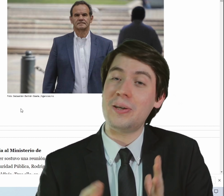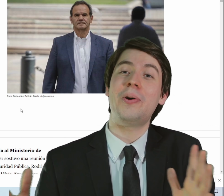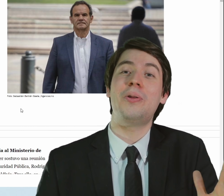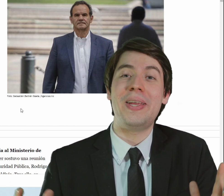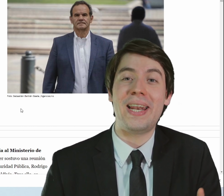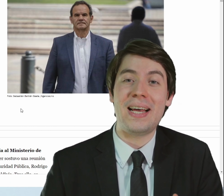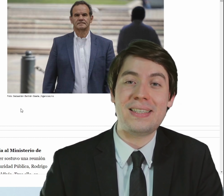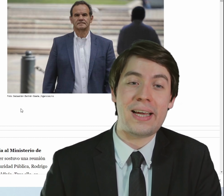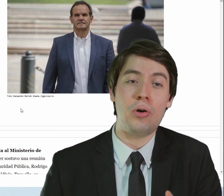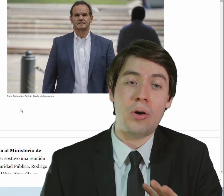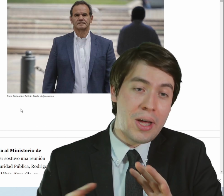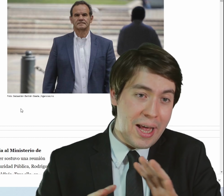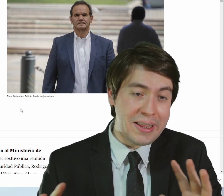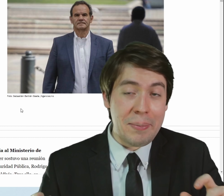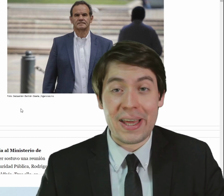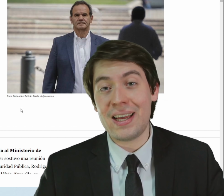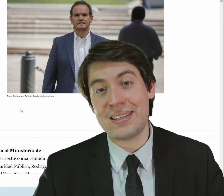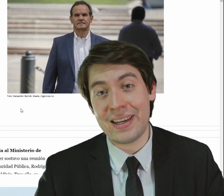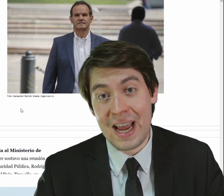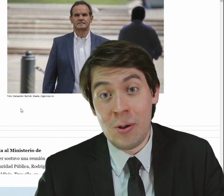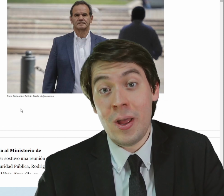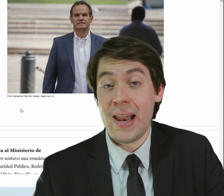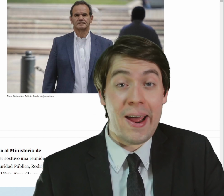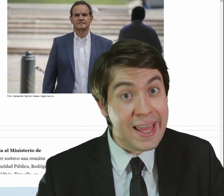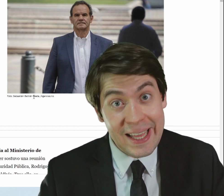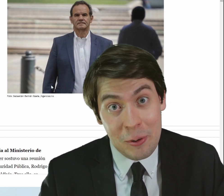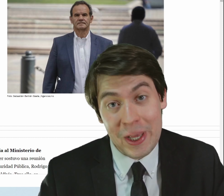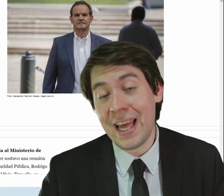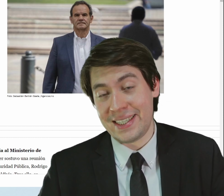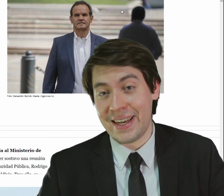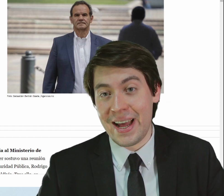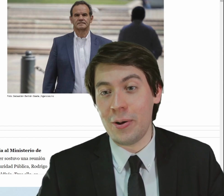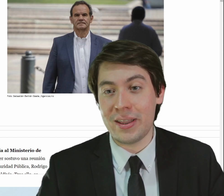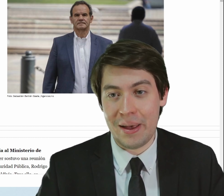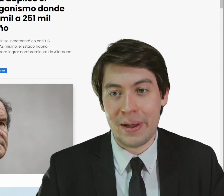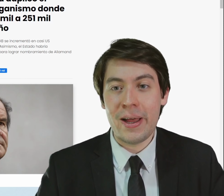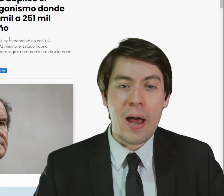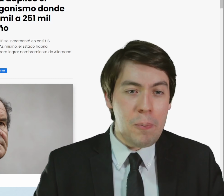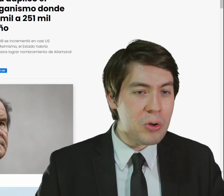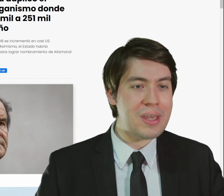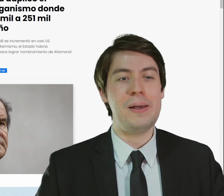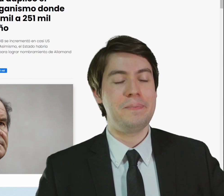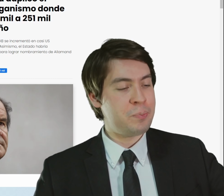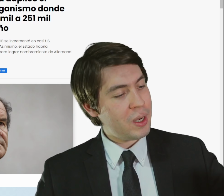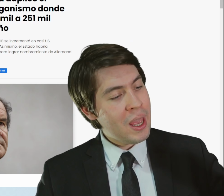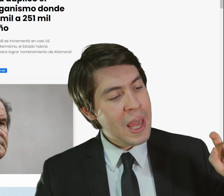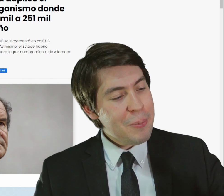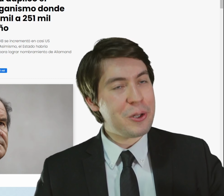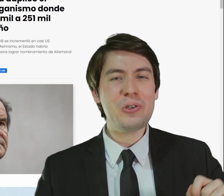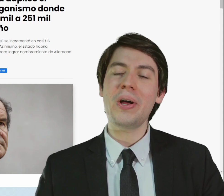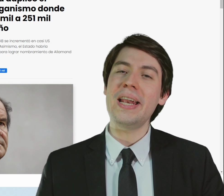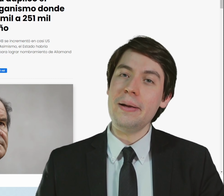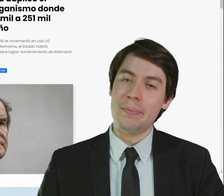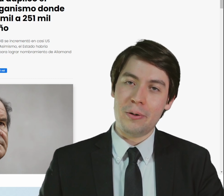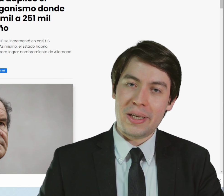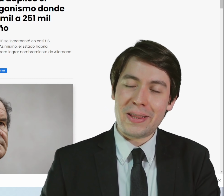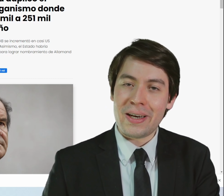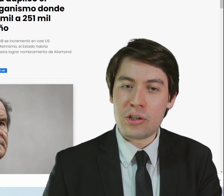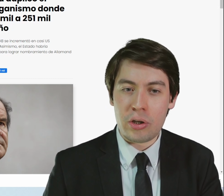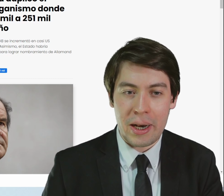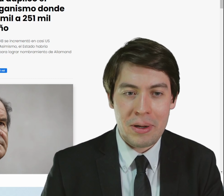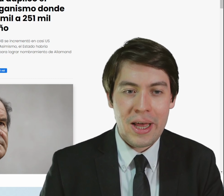rara entonces cuando viniera dice que no el tema que ha zanjado la verdad es que no queda zanjado el tema porque porque el organismo